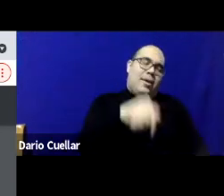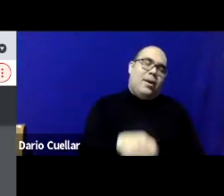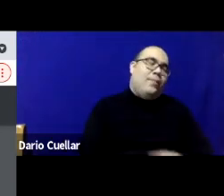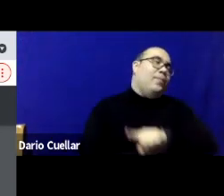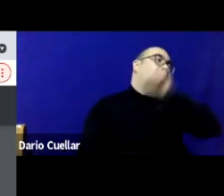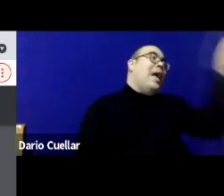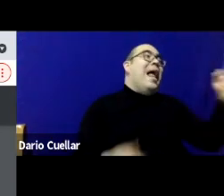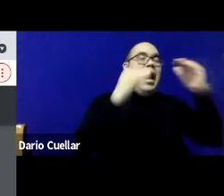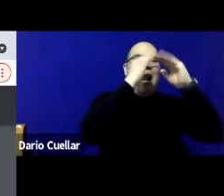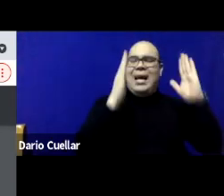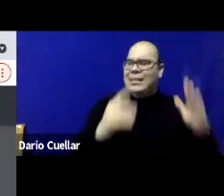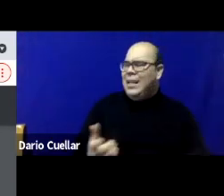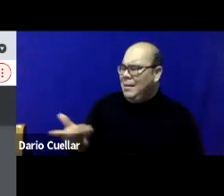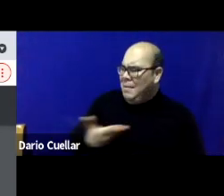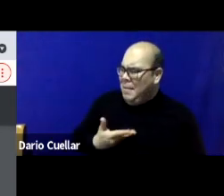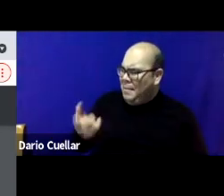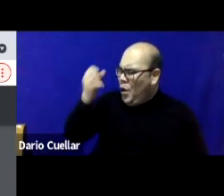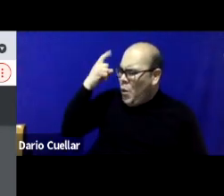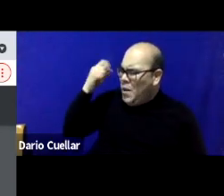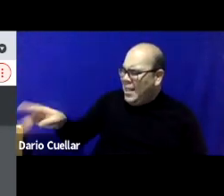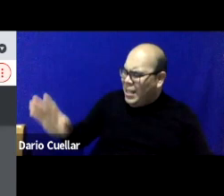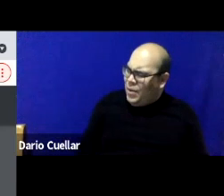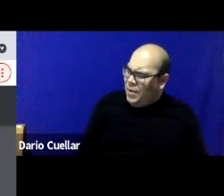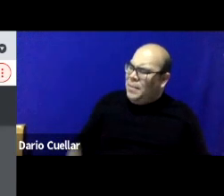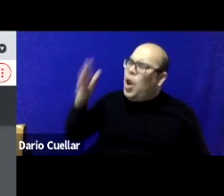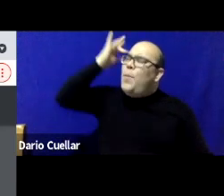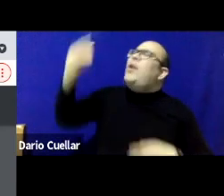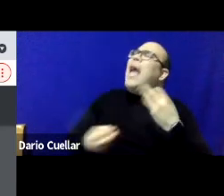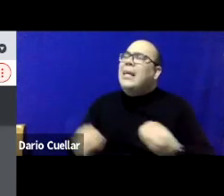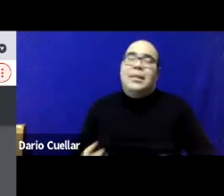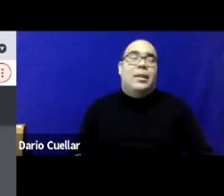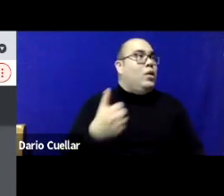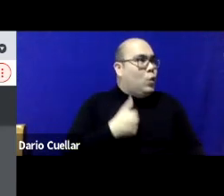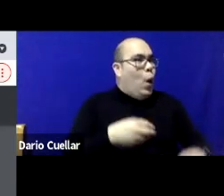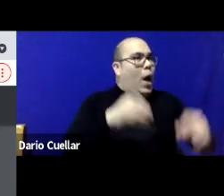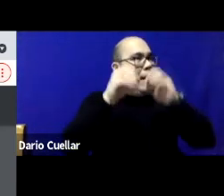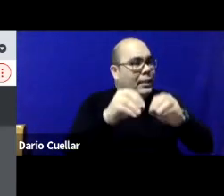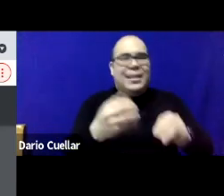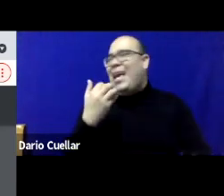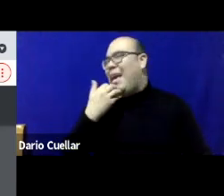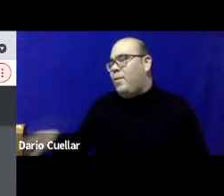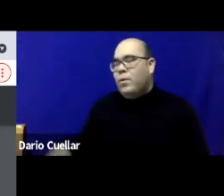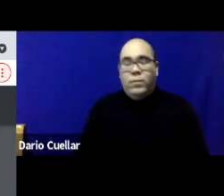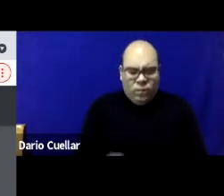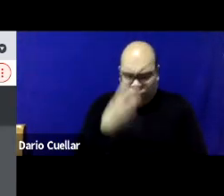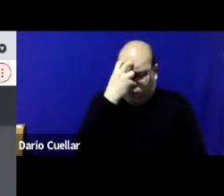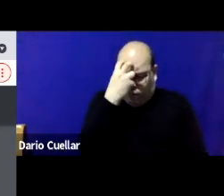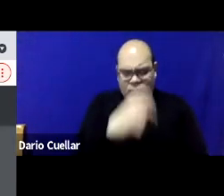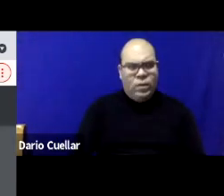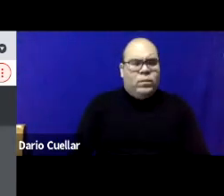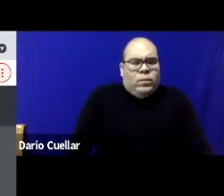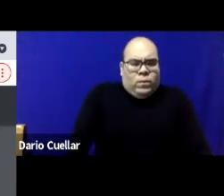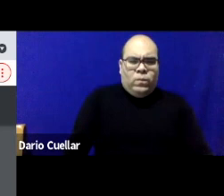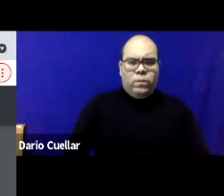mamá no entiende lo que está haciendo y que lo que lo lleve le enseñé, que cuando esté muy enojado, por favor respire y que se tome un tiempo para pensarlo